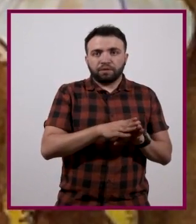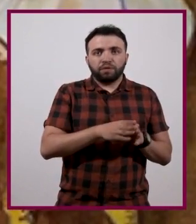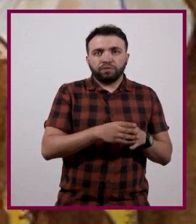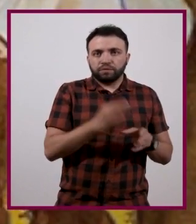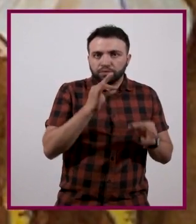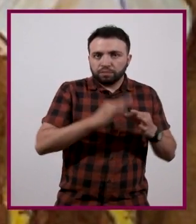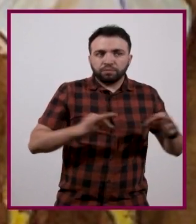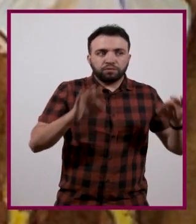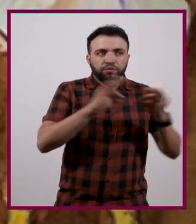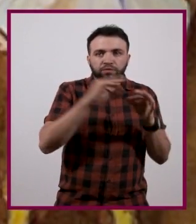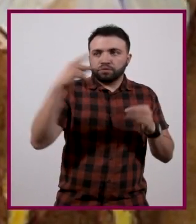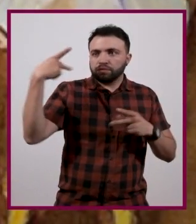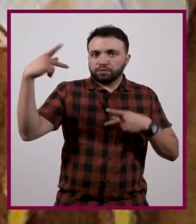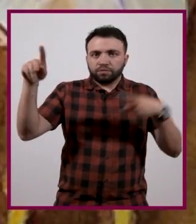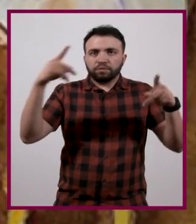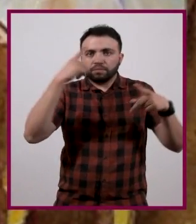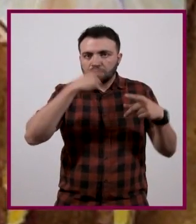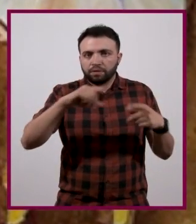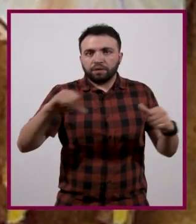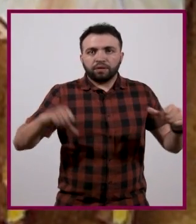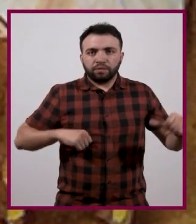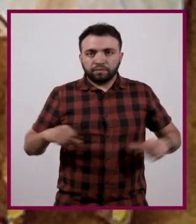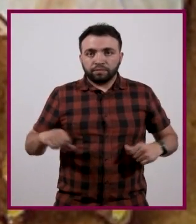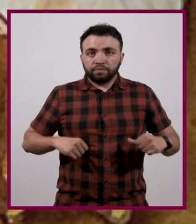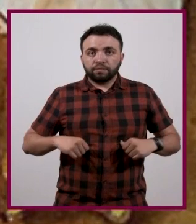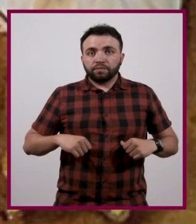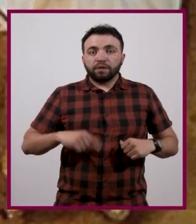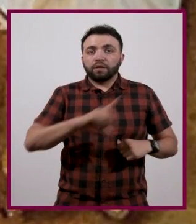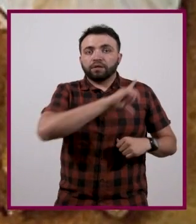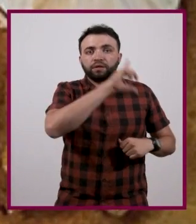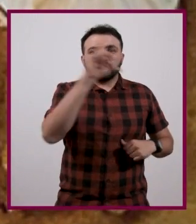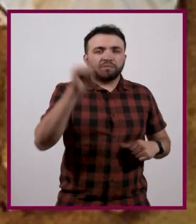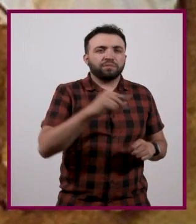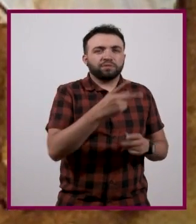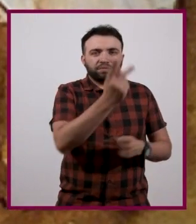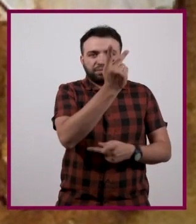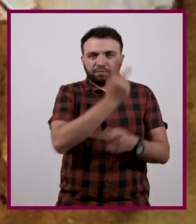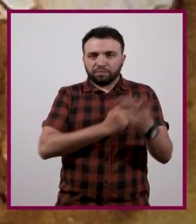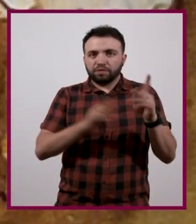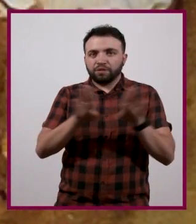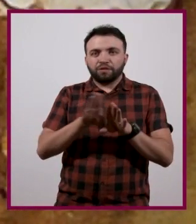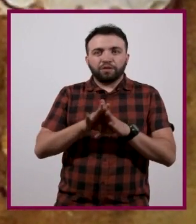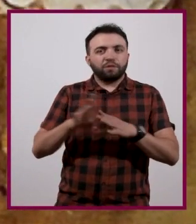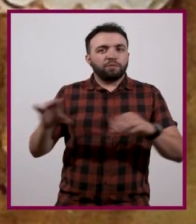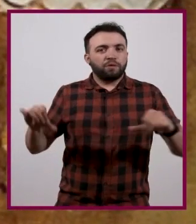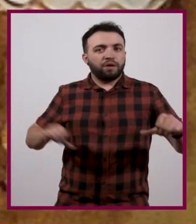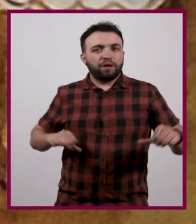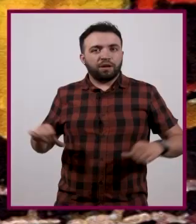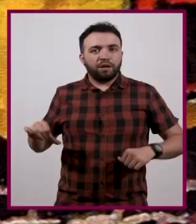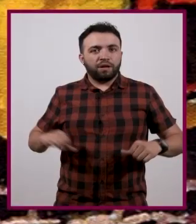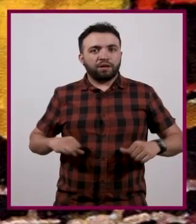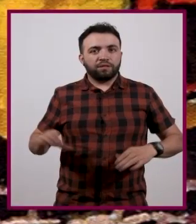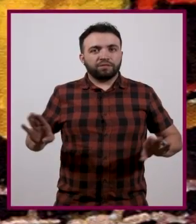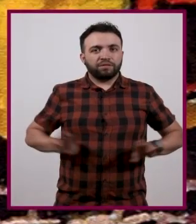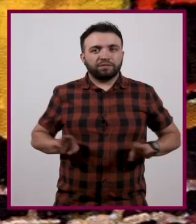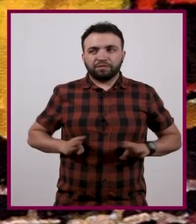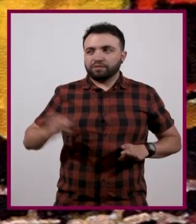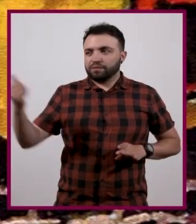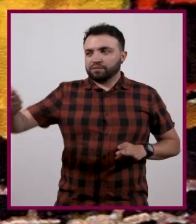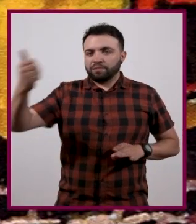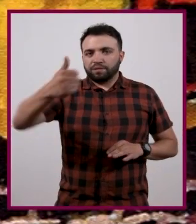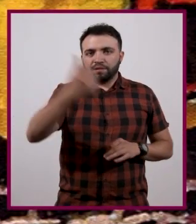y consiguientemente tomó prestadas algunas características de cada uno de esos movimientos.